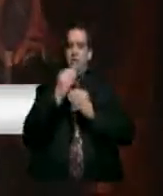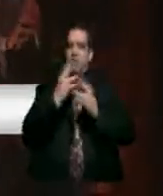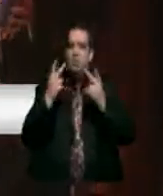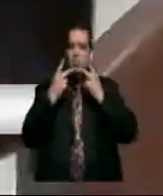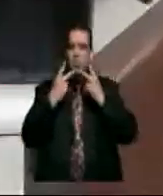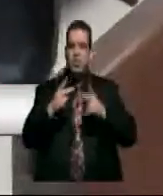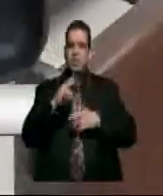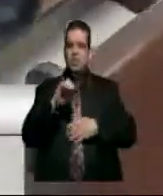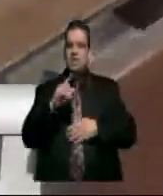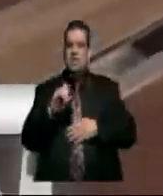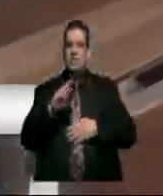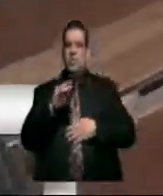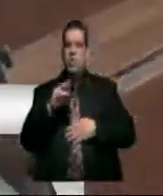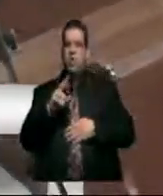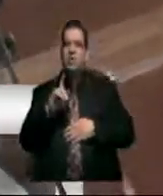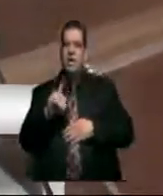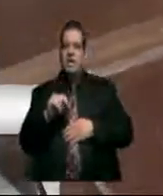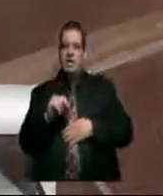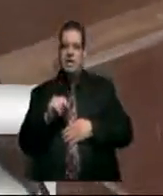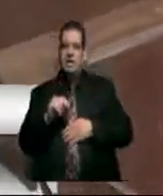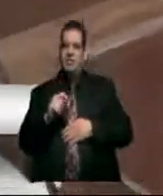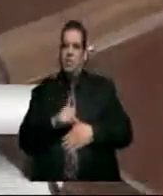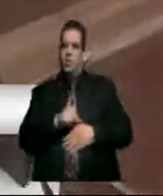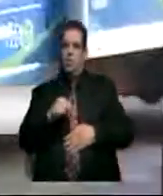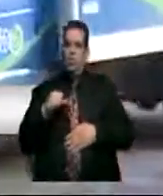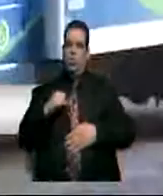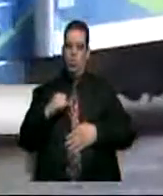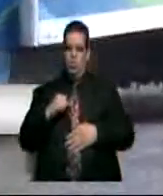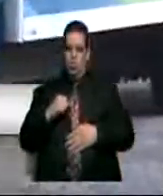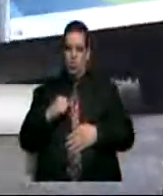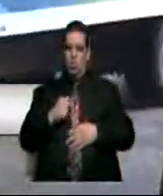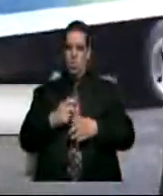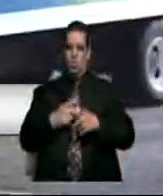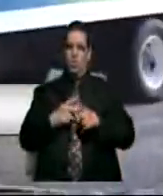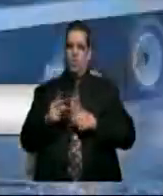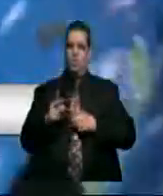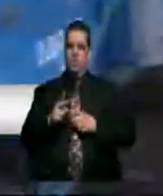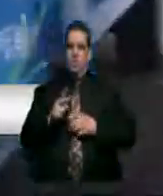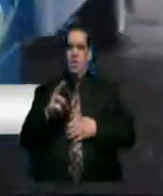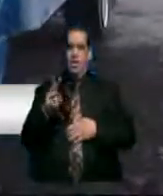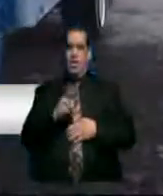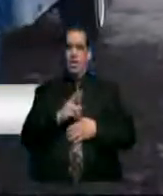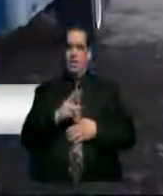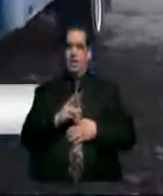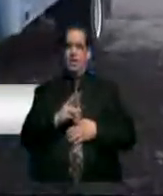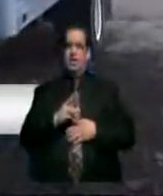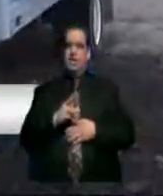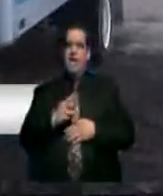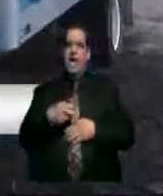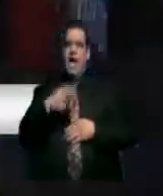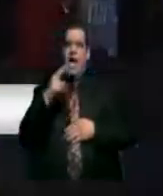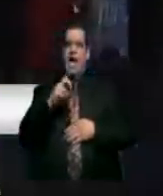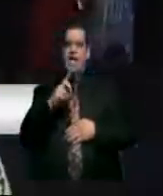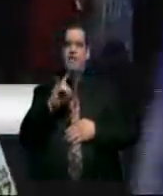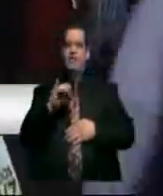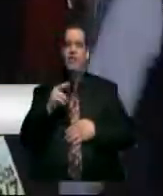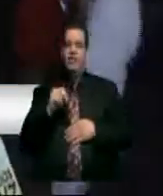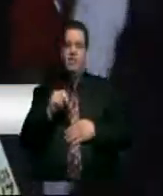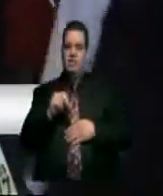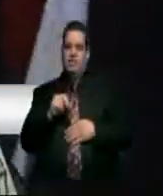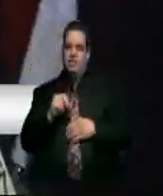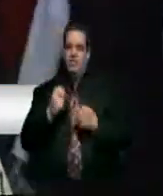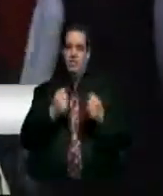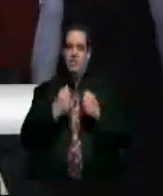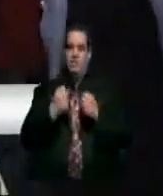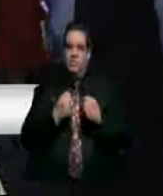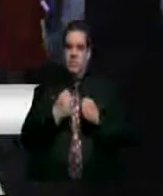Cecil Blondel. El mayor orgullo de los profesionales del oeste es esta unidad móvil en alta definición. Nosotros